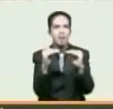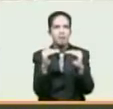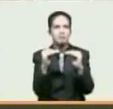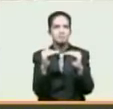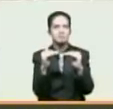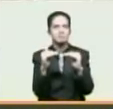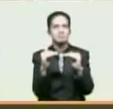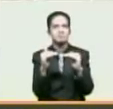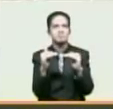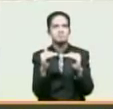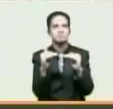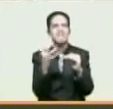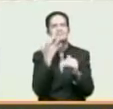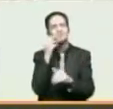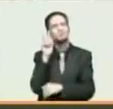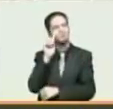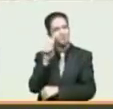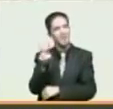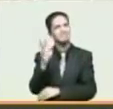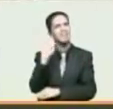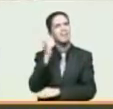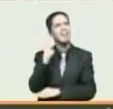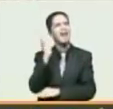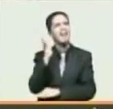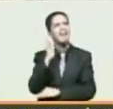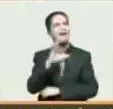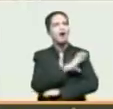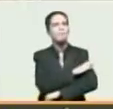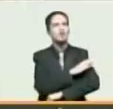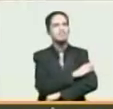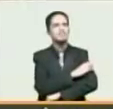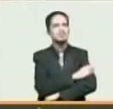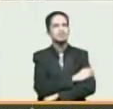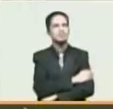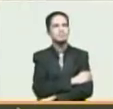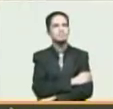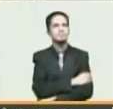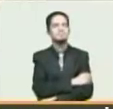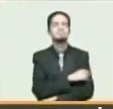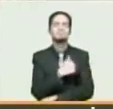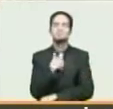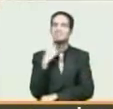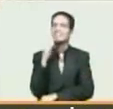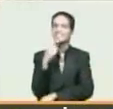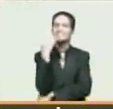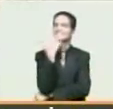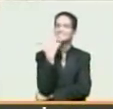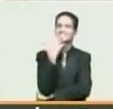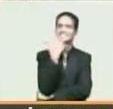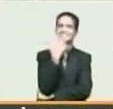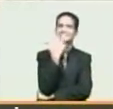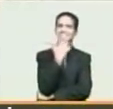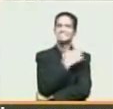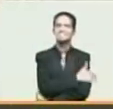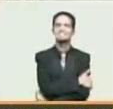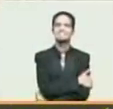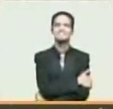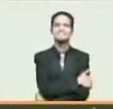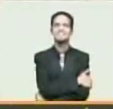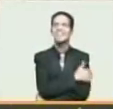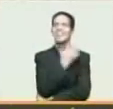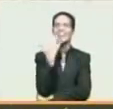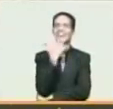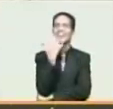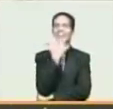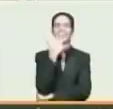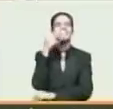Ustedes no ven los discursos de la derecha. Uno tiene que terminar riéndose. Uno tiene que terminar riéndose